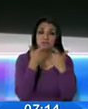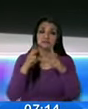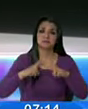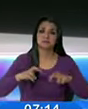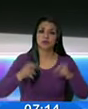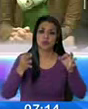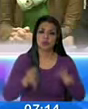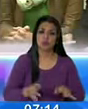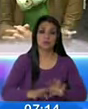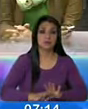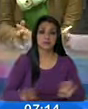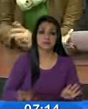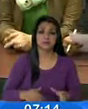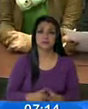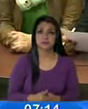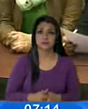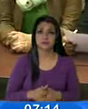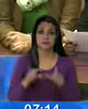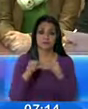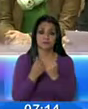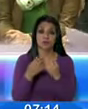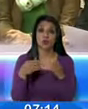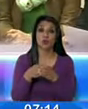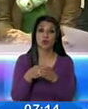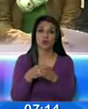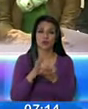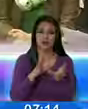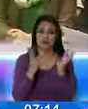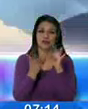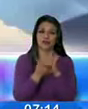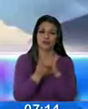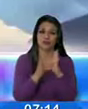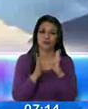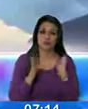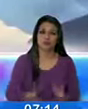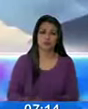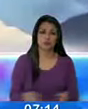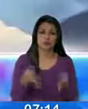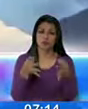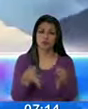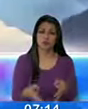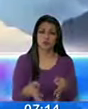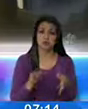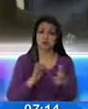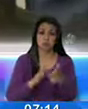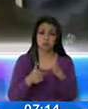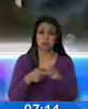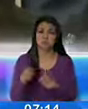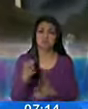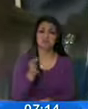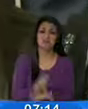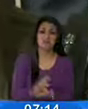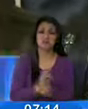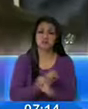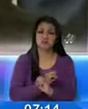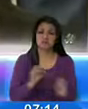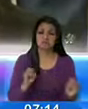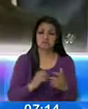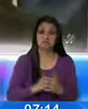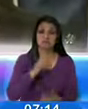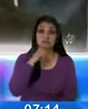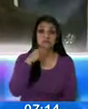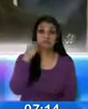que cumplirse. Y según la militancia de la Revolución Ciudadana, se cumplirá sin falta. Rafael Correa Delgado,